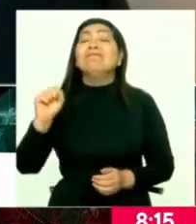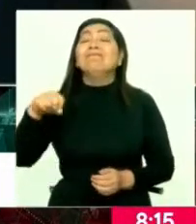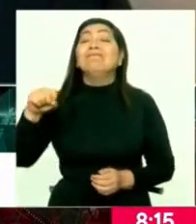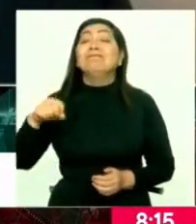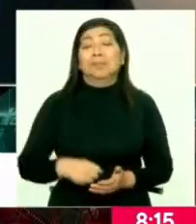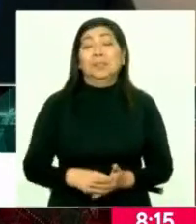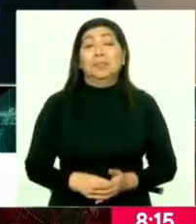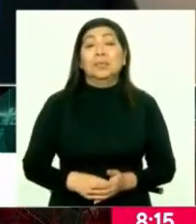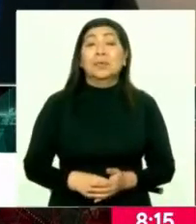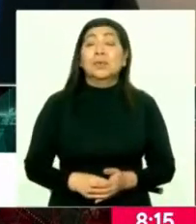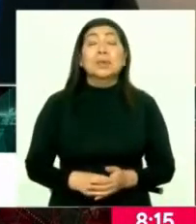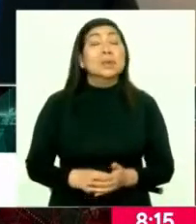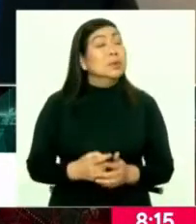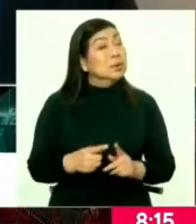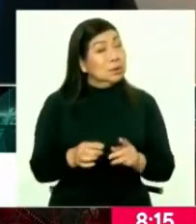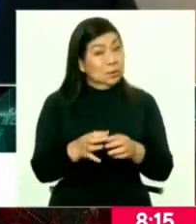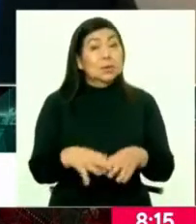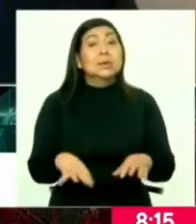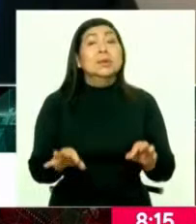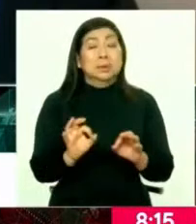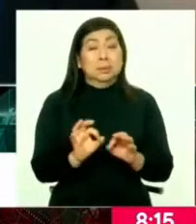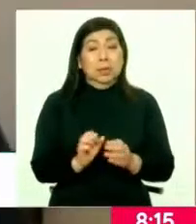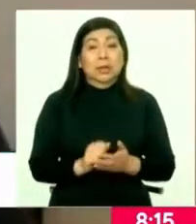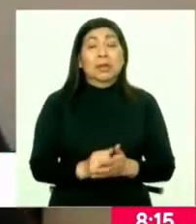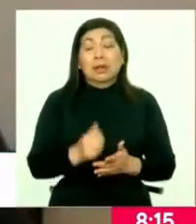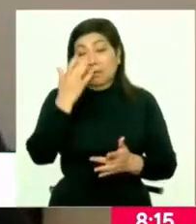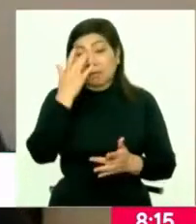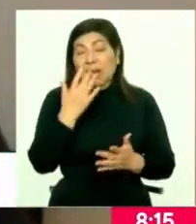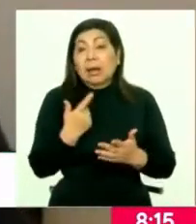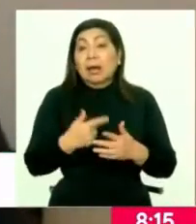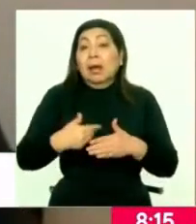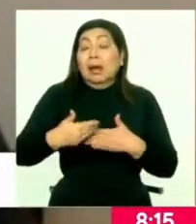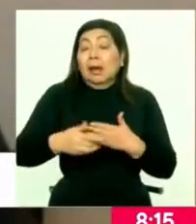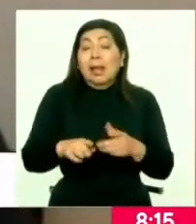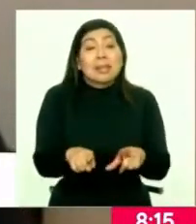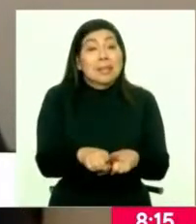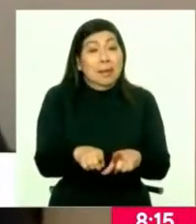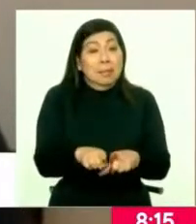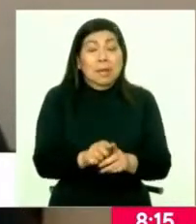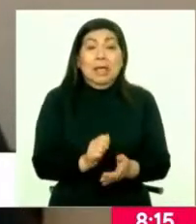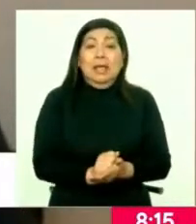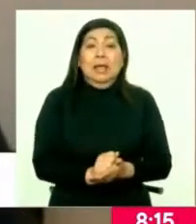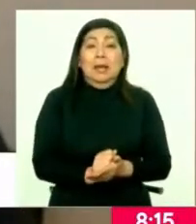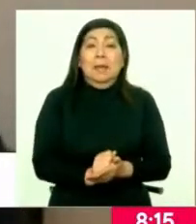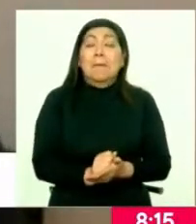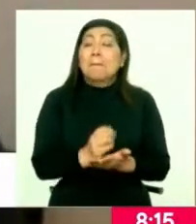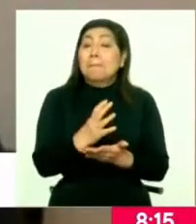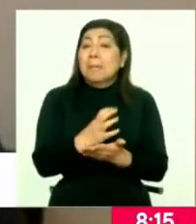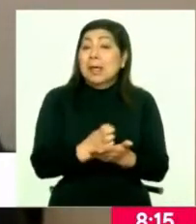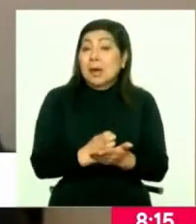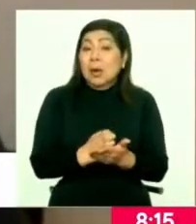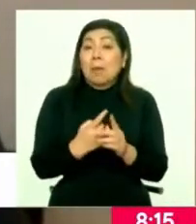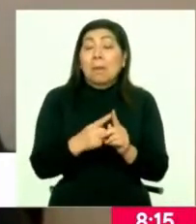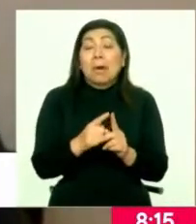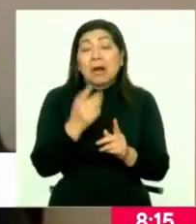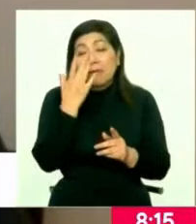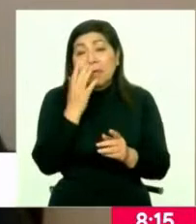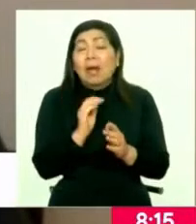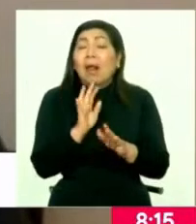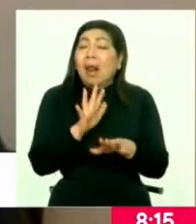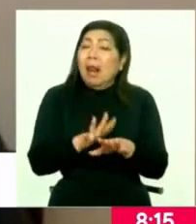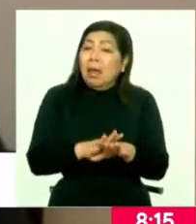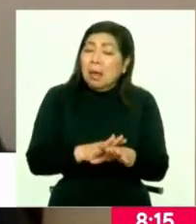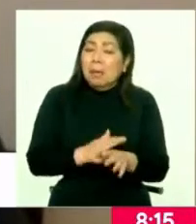Exacto, las vacunas son muy importantes para evitar la enfermedad severa y también ciertamente en menor proporción para evitar la enfermedad